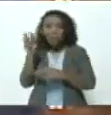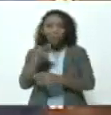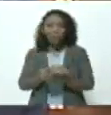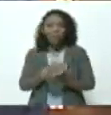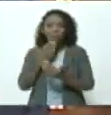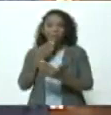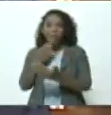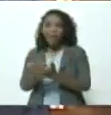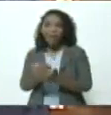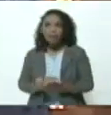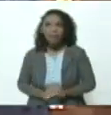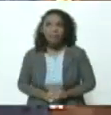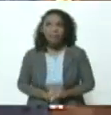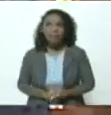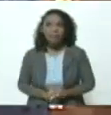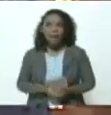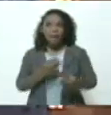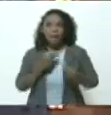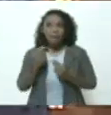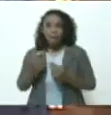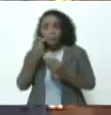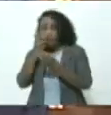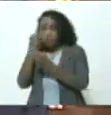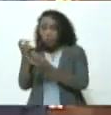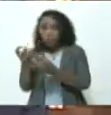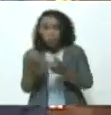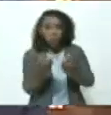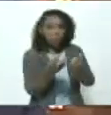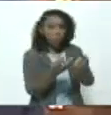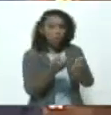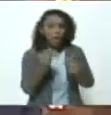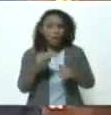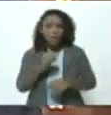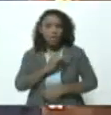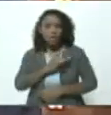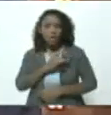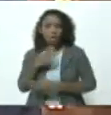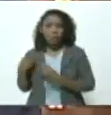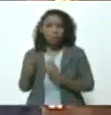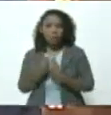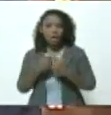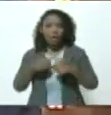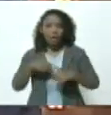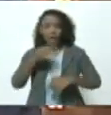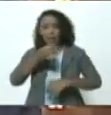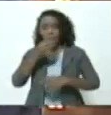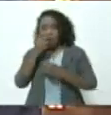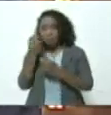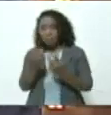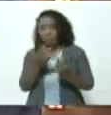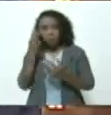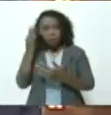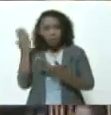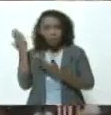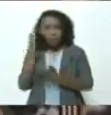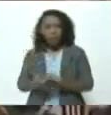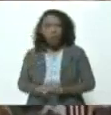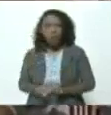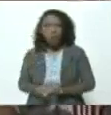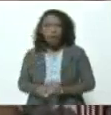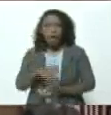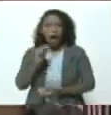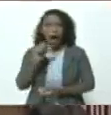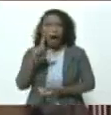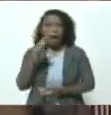Gracias, y le damos la bienvenida a uno de los medios más importantes de Chile que nos acompaña esta tarde. Bienvenida. Buenas tardes, Alba Niño